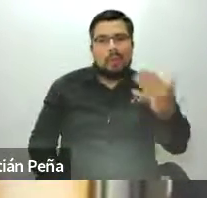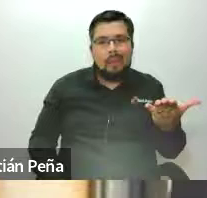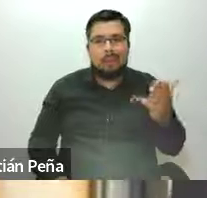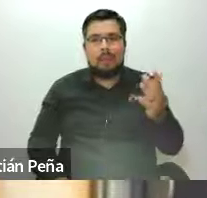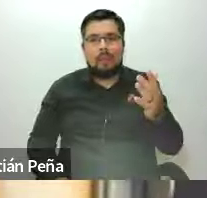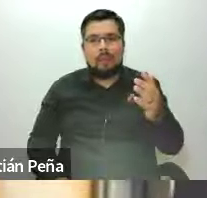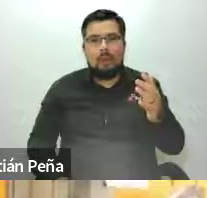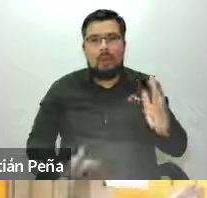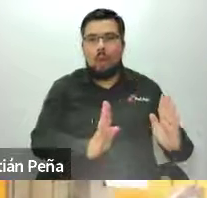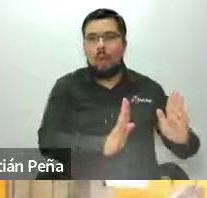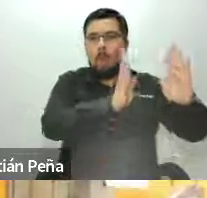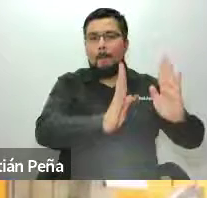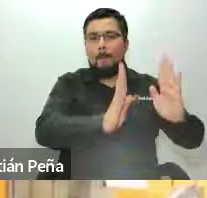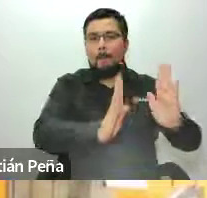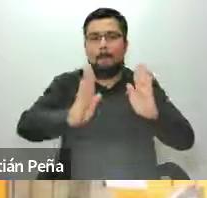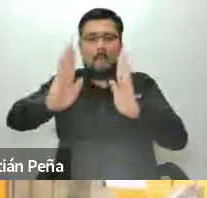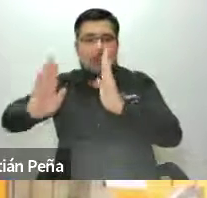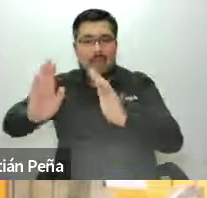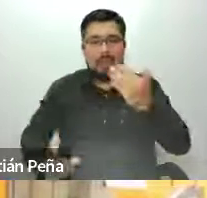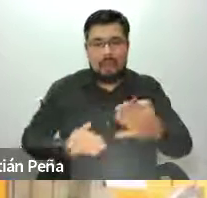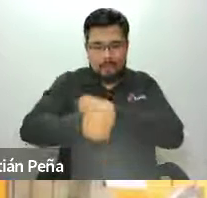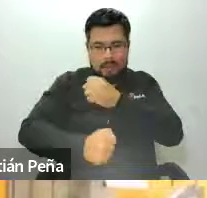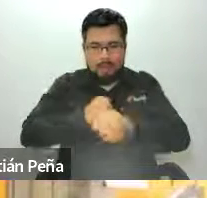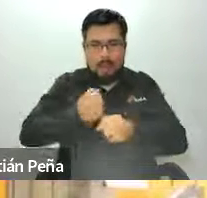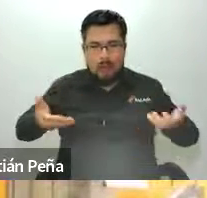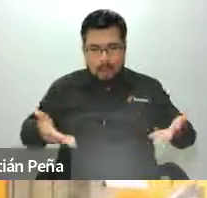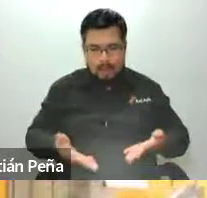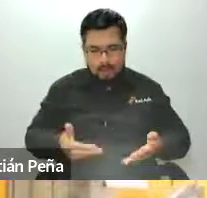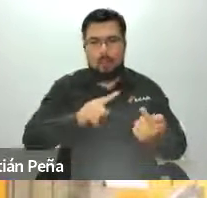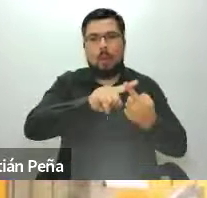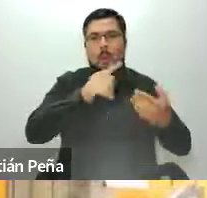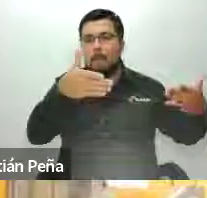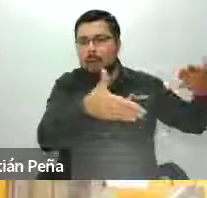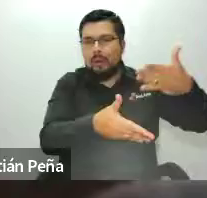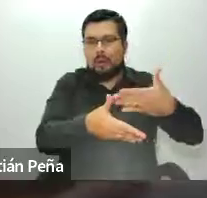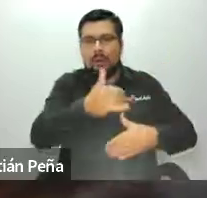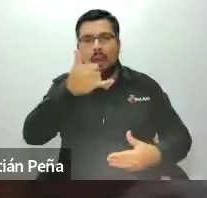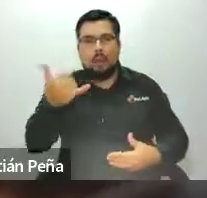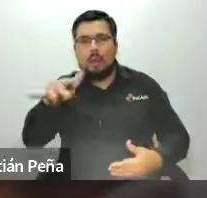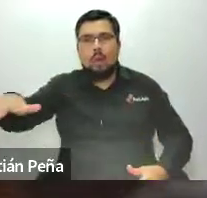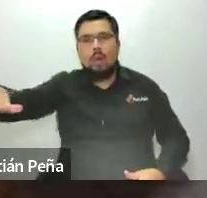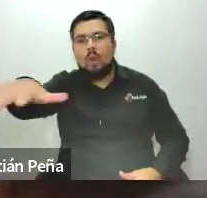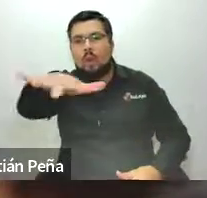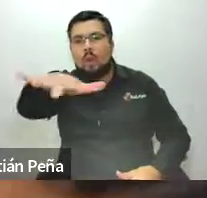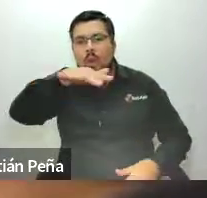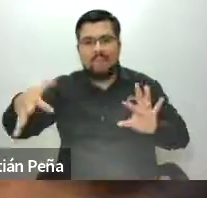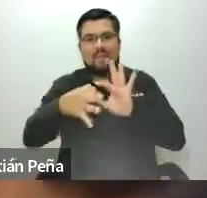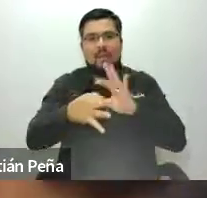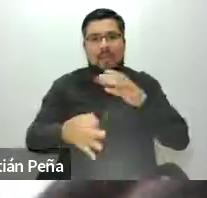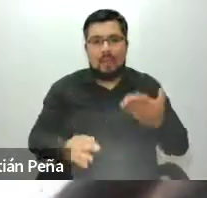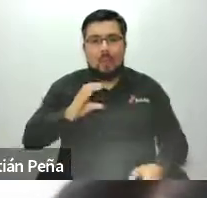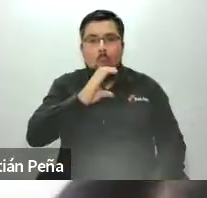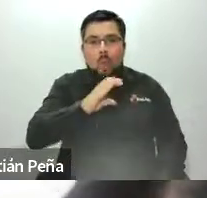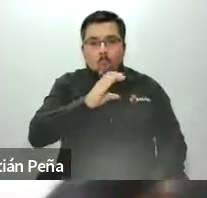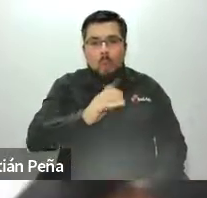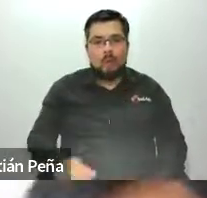a este periodo del año, que era participación y vínculo con el territorio. Este es un curso que tiene